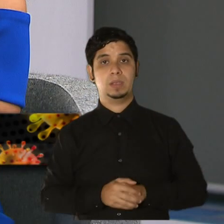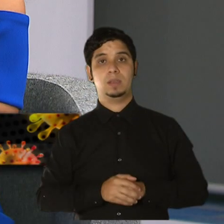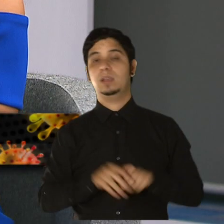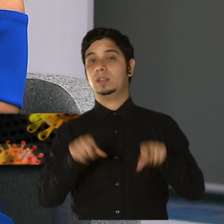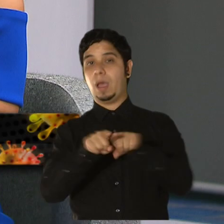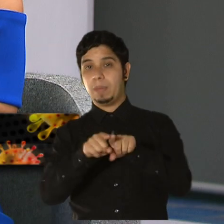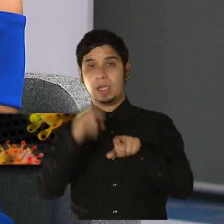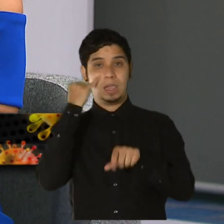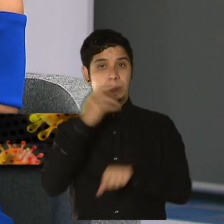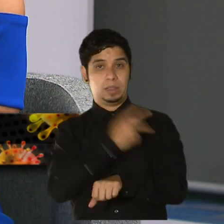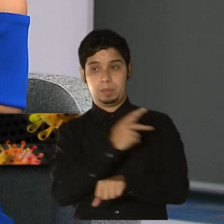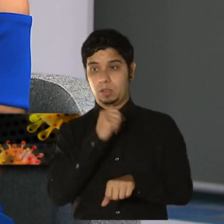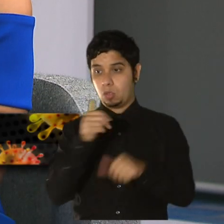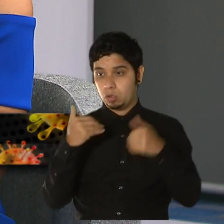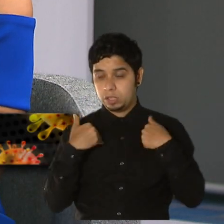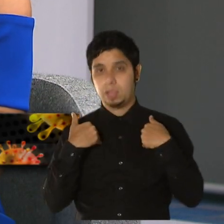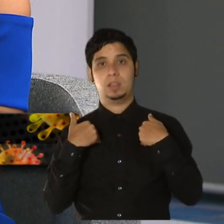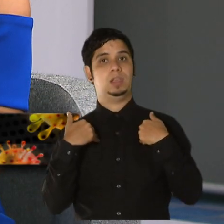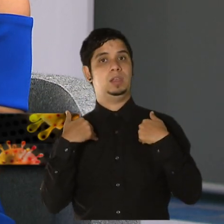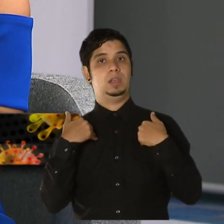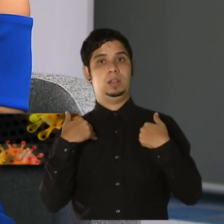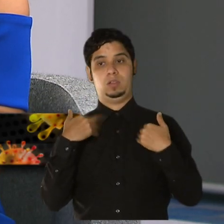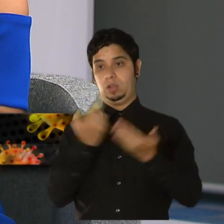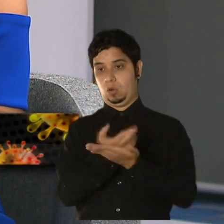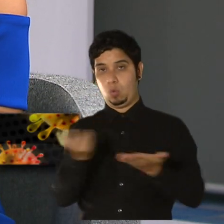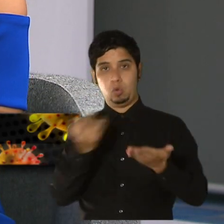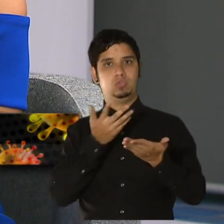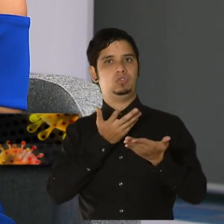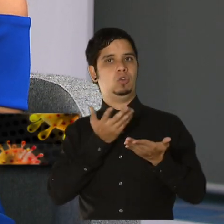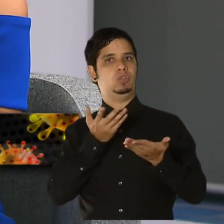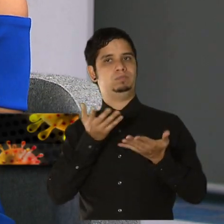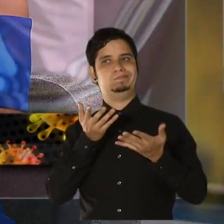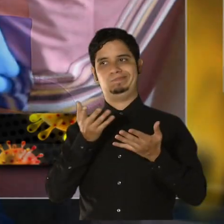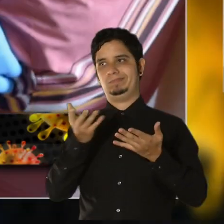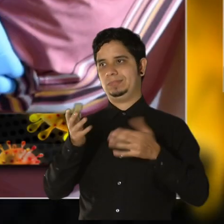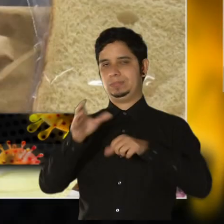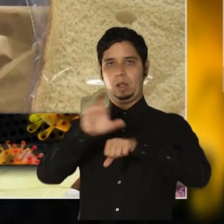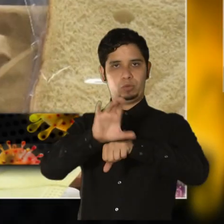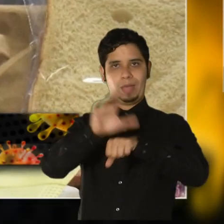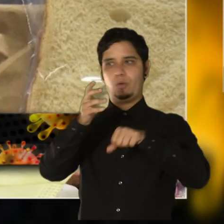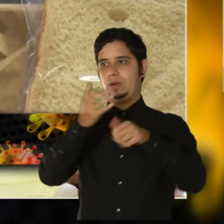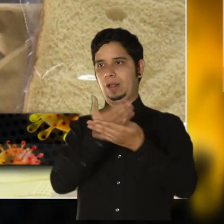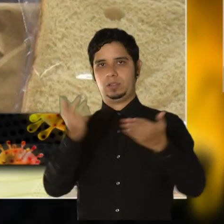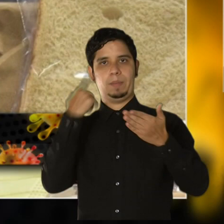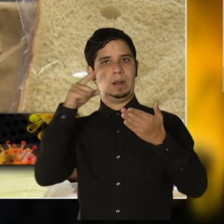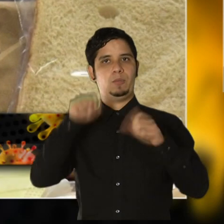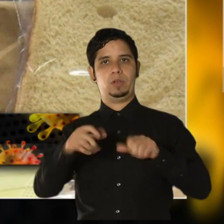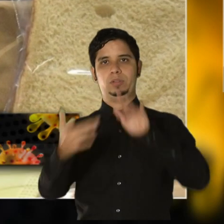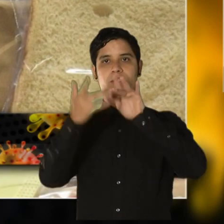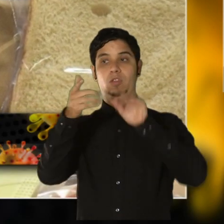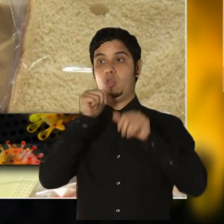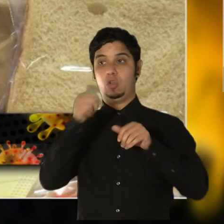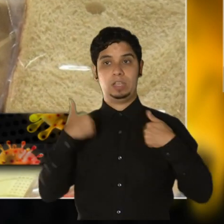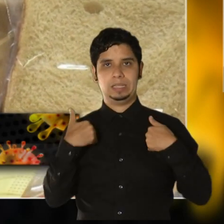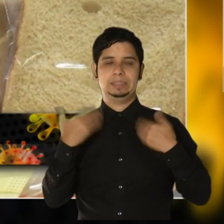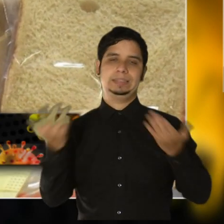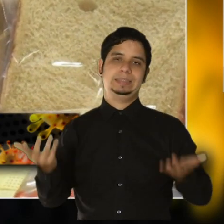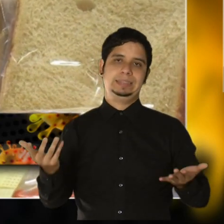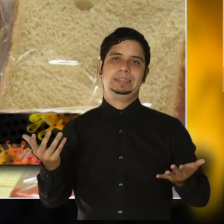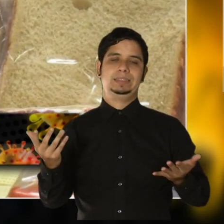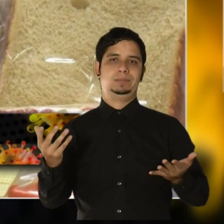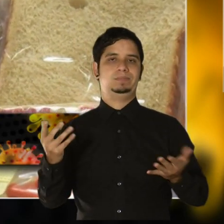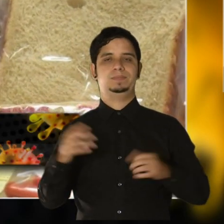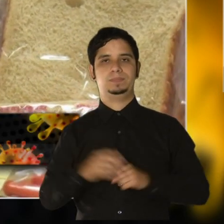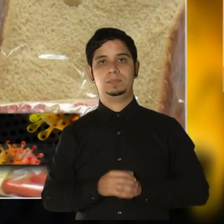facilidades, la tecnología, los dispositivos para poder conectarse. Sí, eso fue otra de las situaciones que tuvimos, ¿verdad? Nuestros participantes, pues muchos de ellos